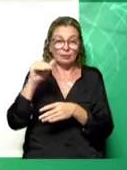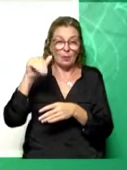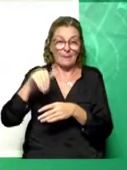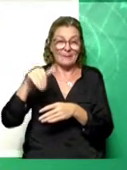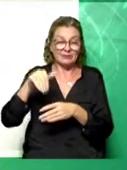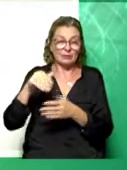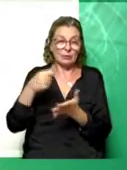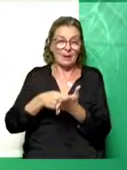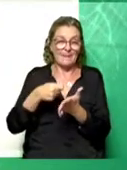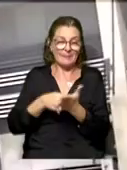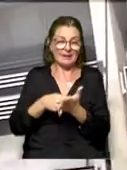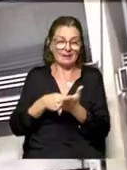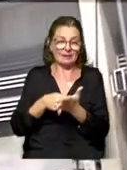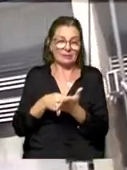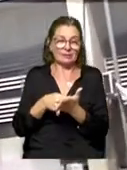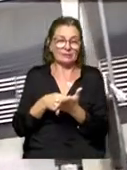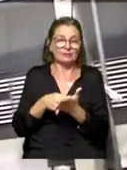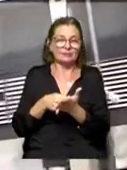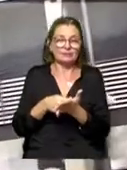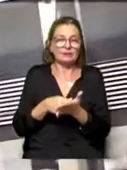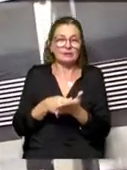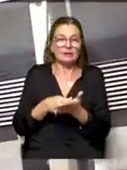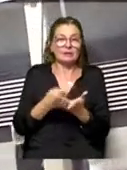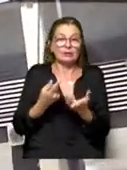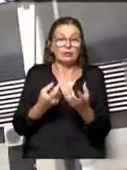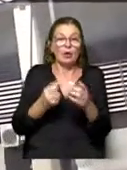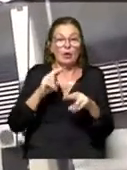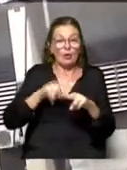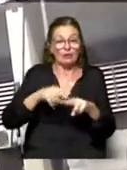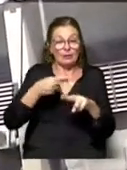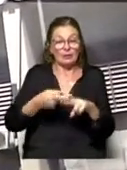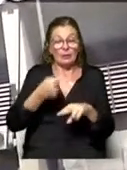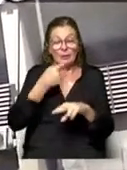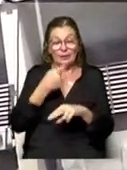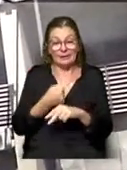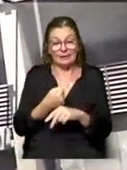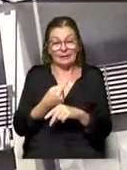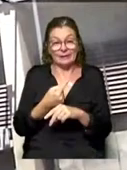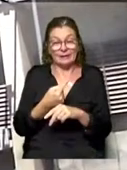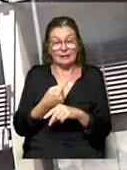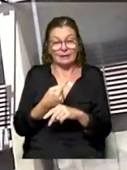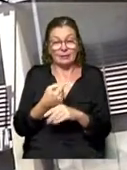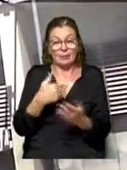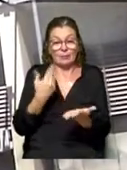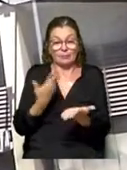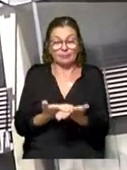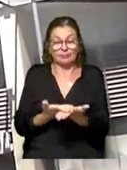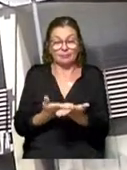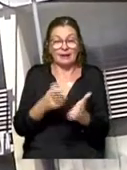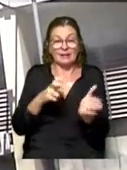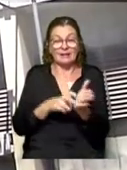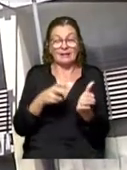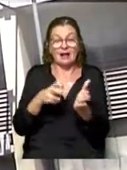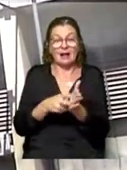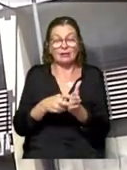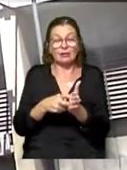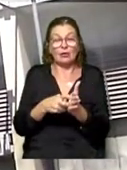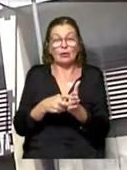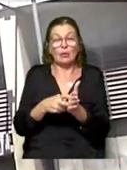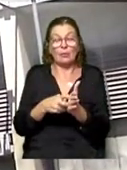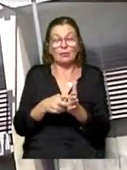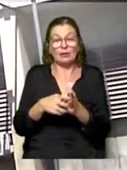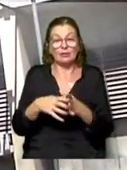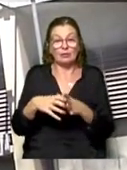pesos, lo cual, nuevamente, como bien lo decís, pone en el tapete a Salto, a un organismo, como pasó con Salto